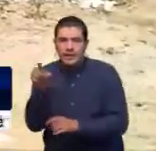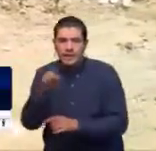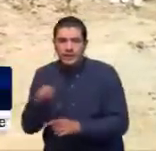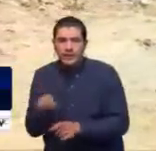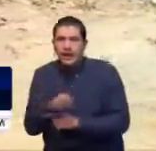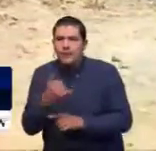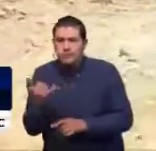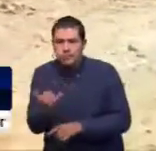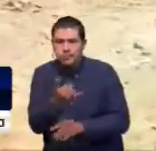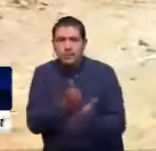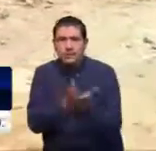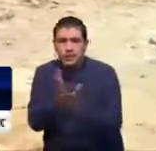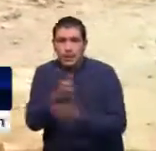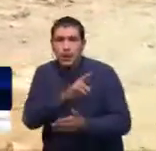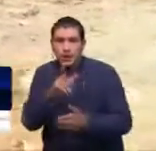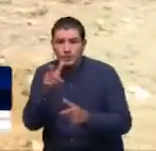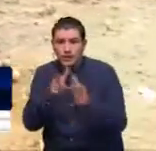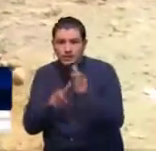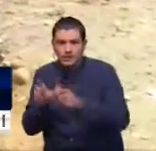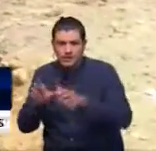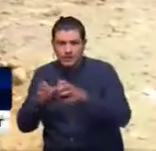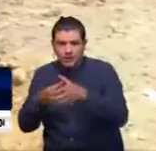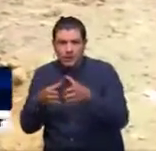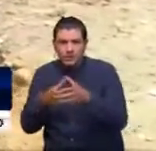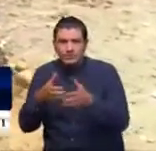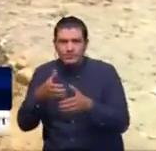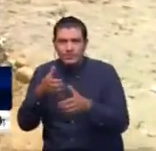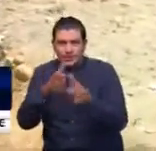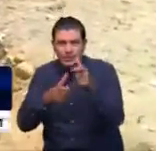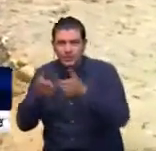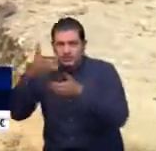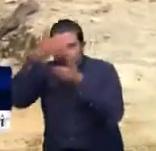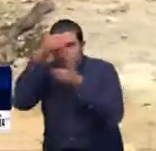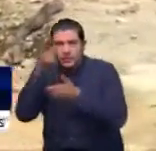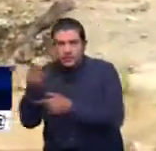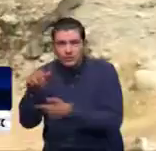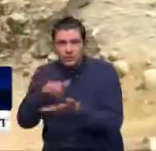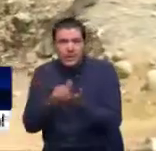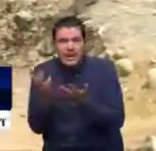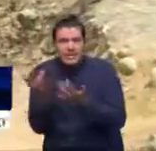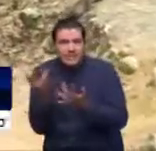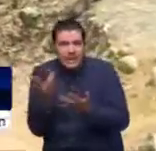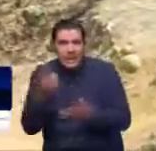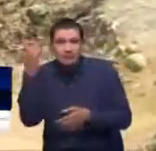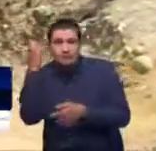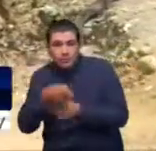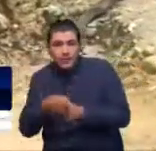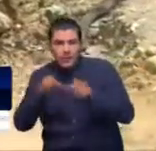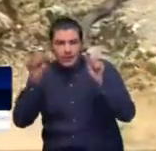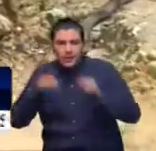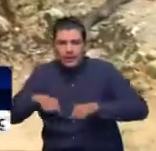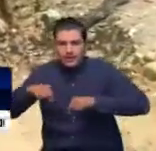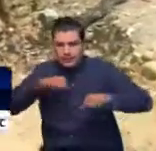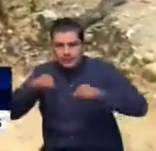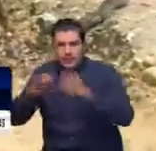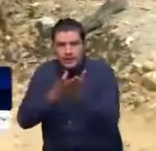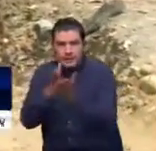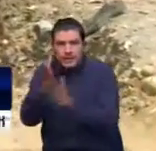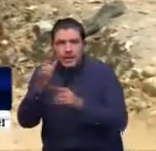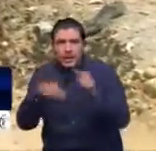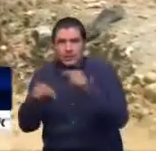permanecen otros de sus compañeros, otros de la resistencia, que esperan y están esperando algún tipo de orden para poder actuar y seguir con